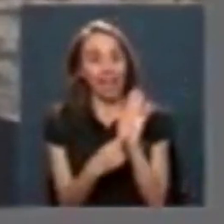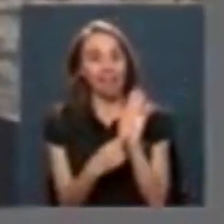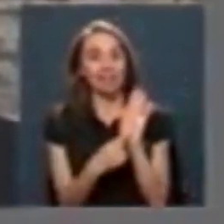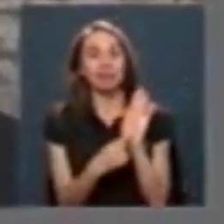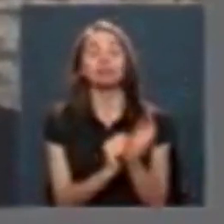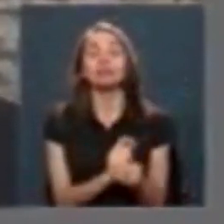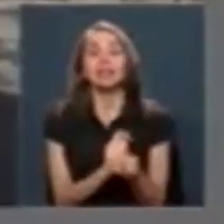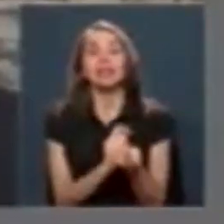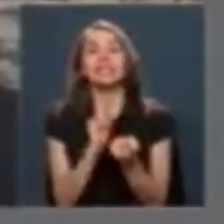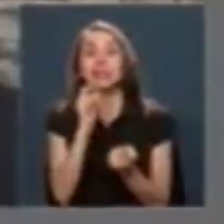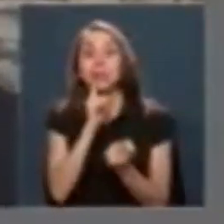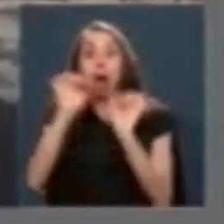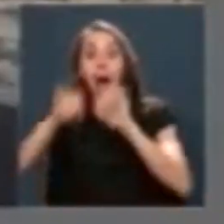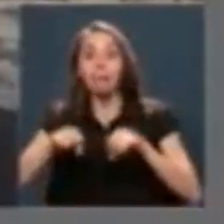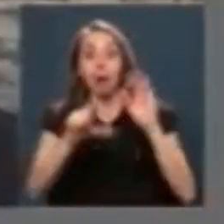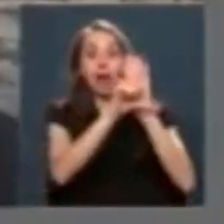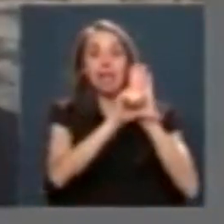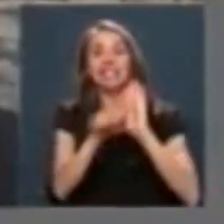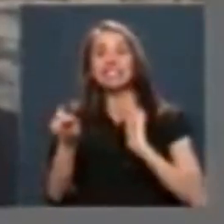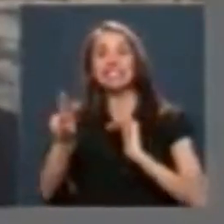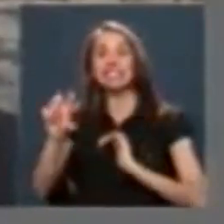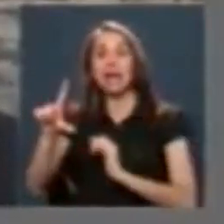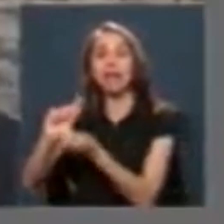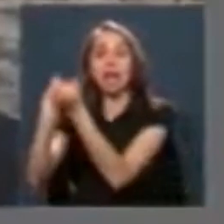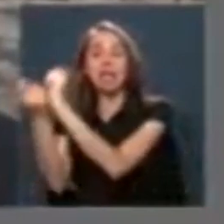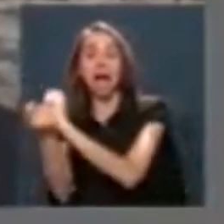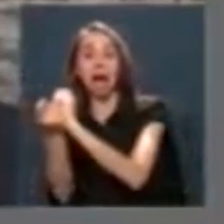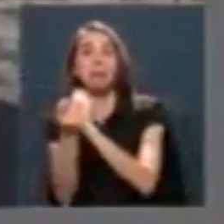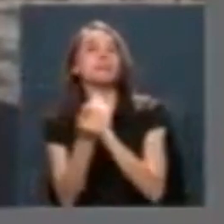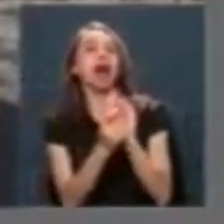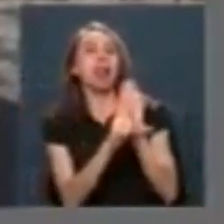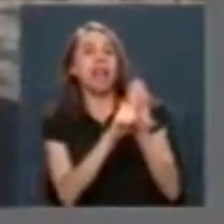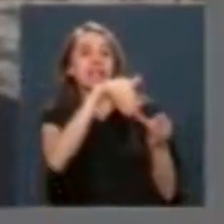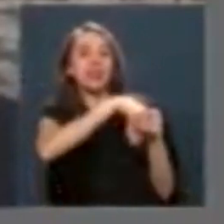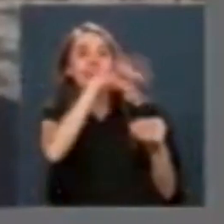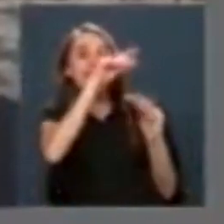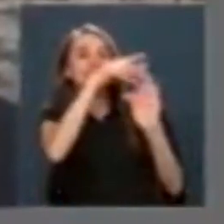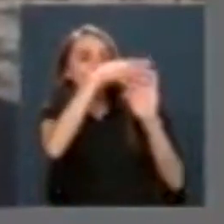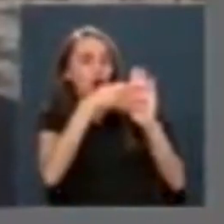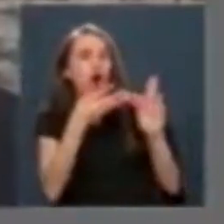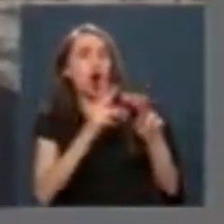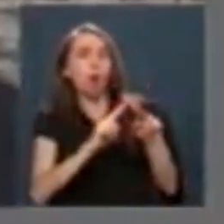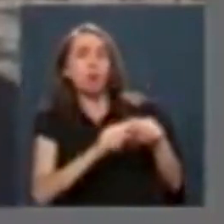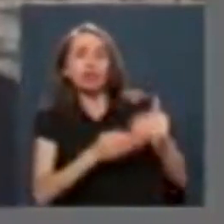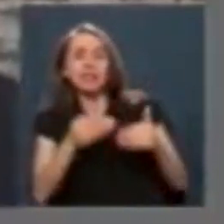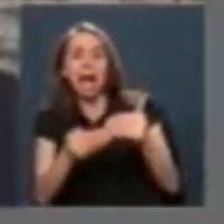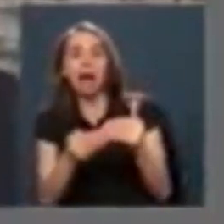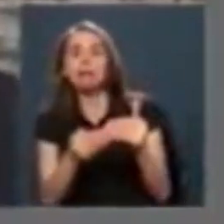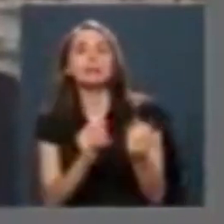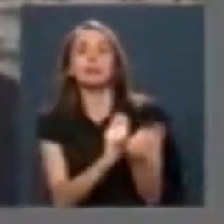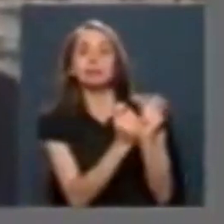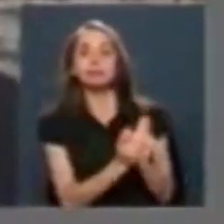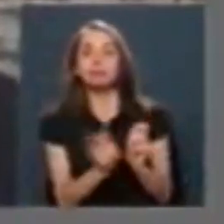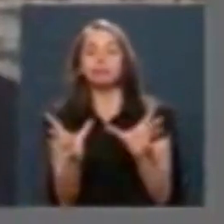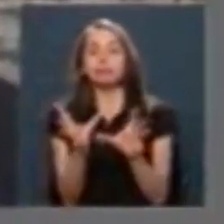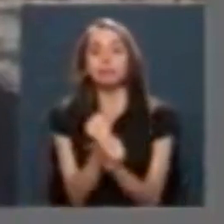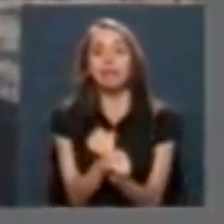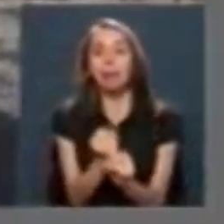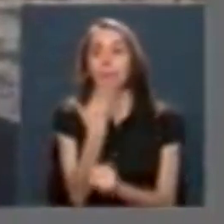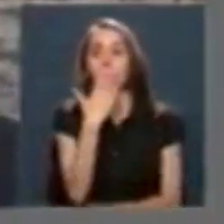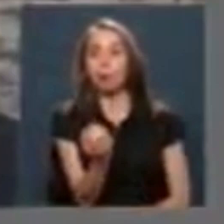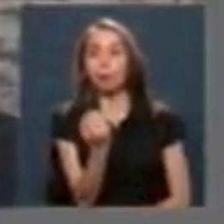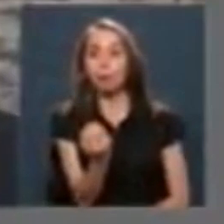transformar tanto al CERVEL como a los procedimientos electorales en un sistema mucho más expedito,